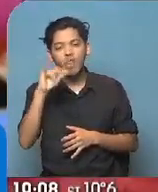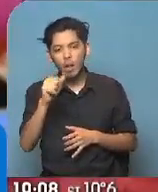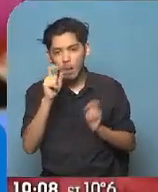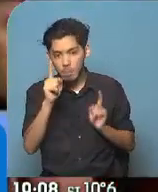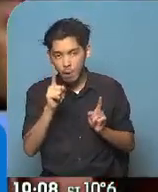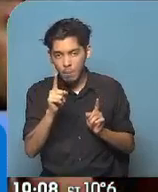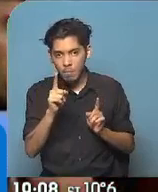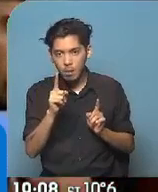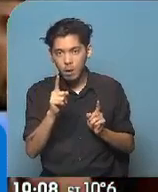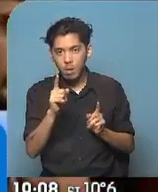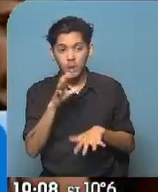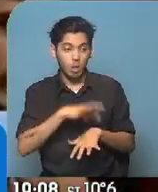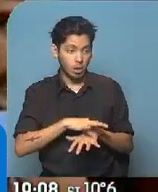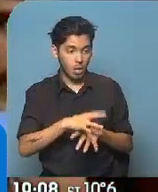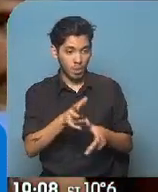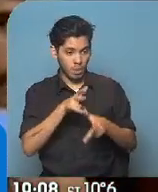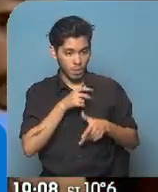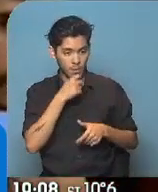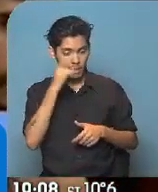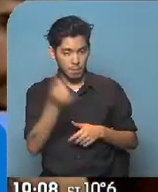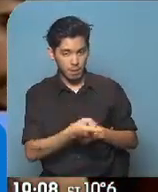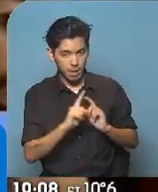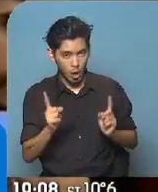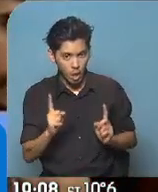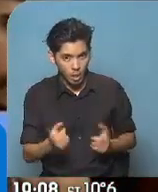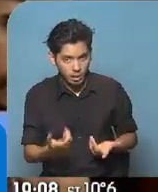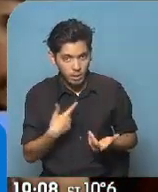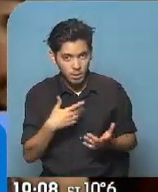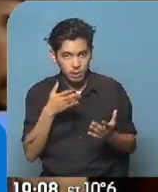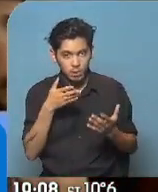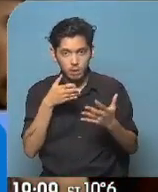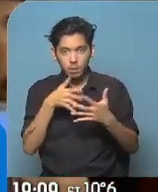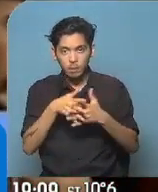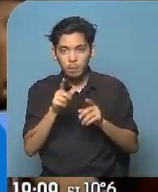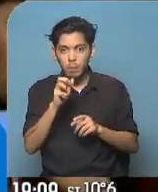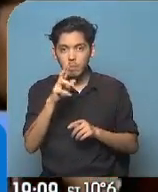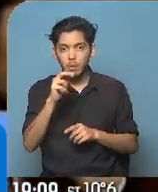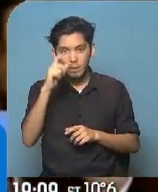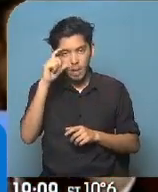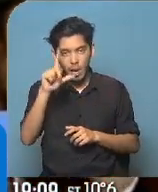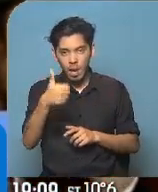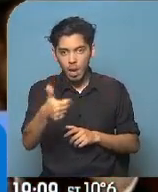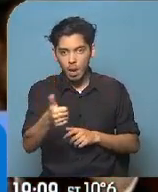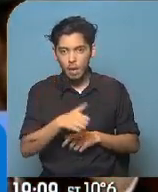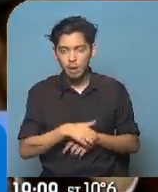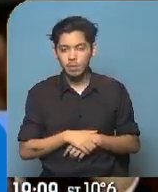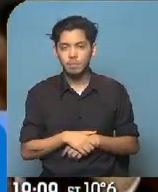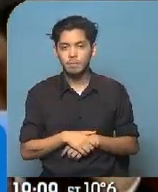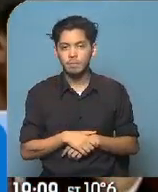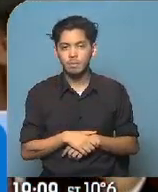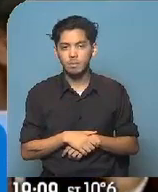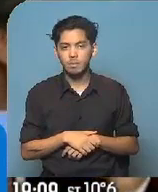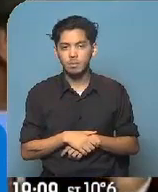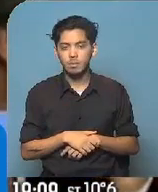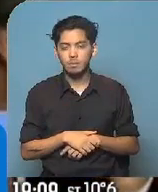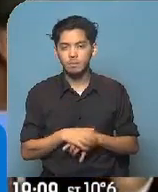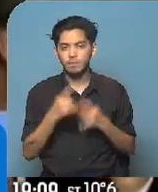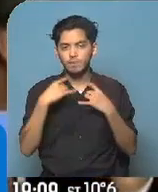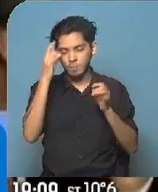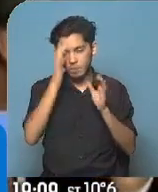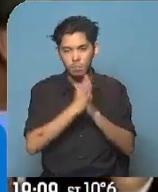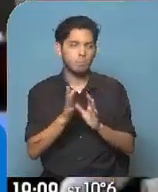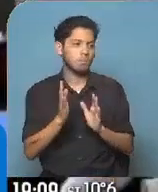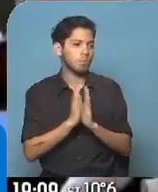doctora dígame si no es cierto atraviesa por la porcelana en mi vida